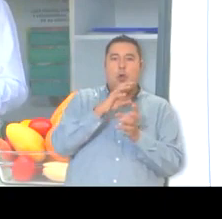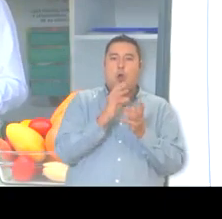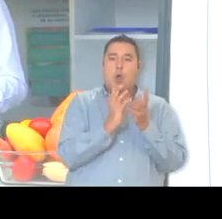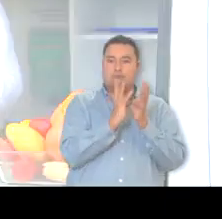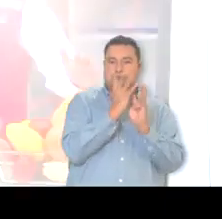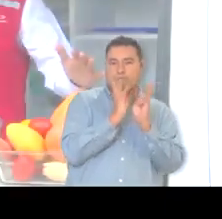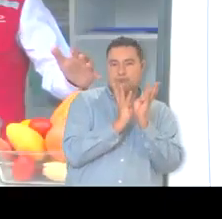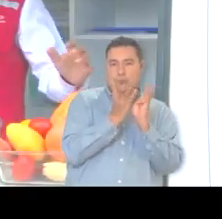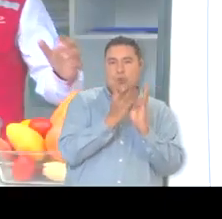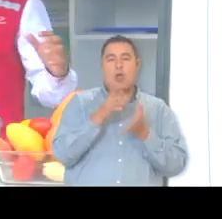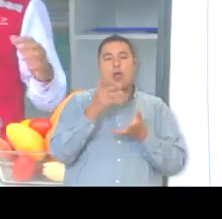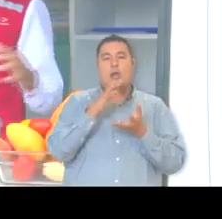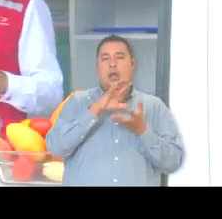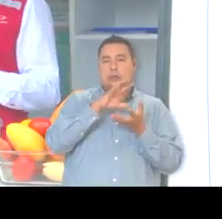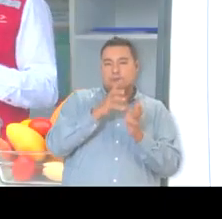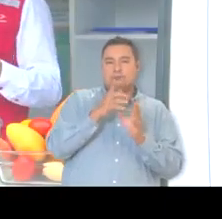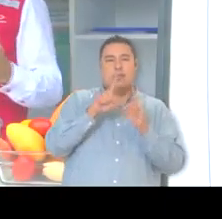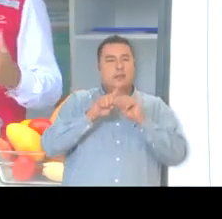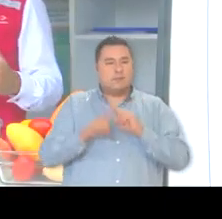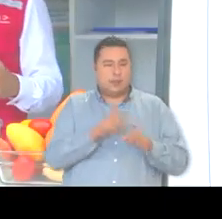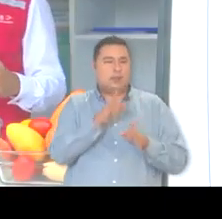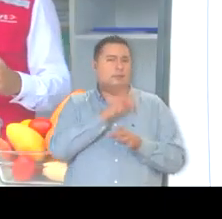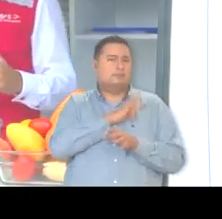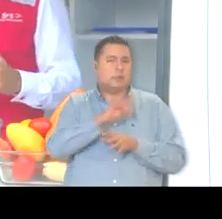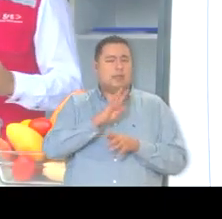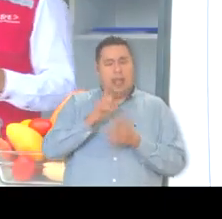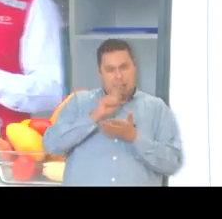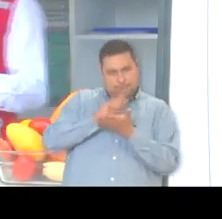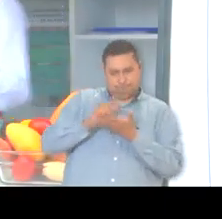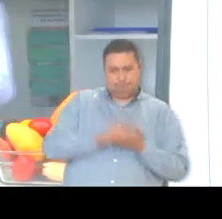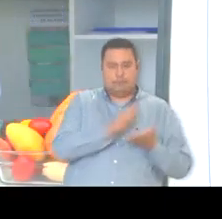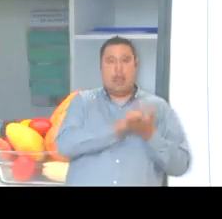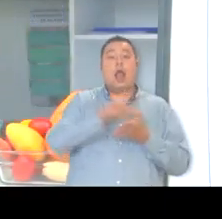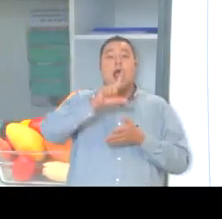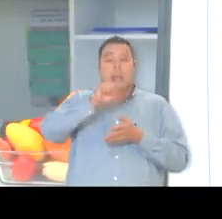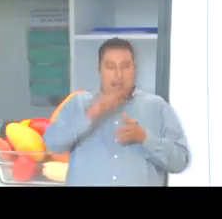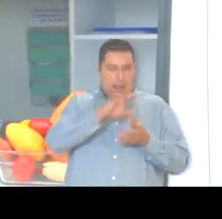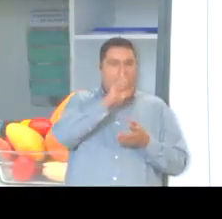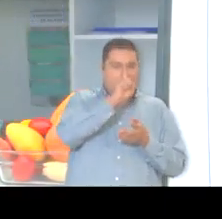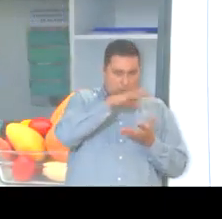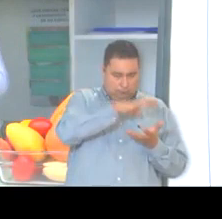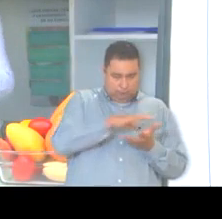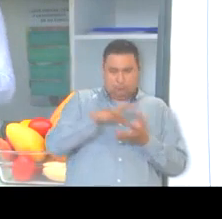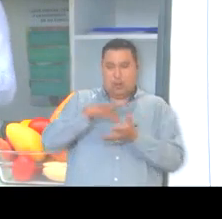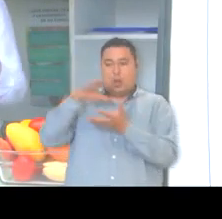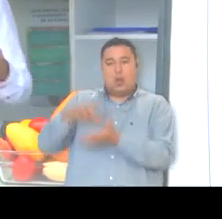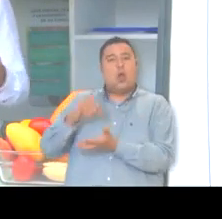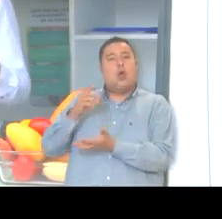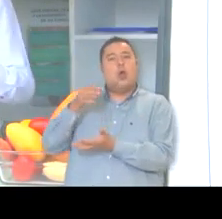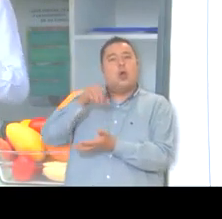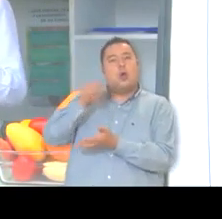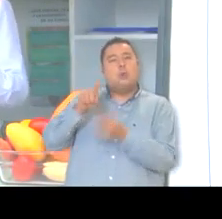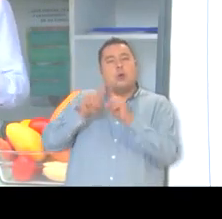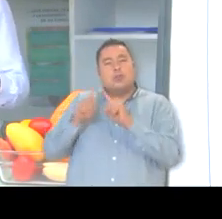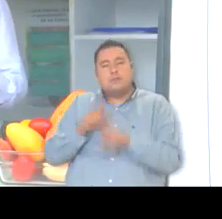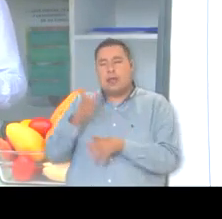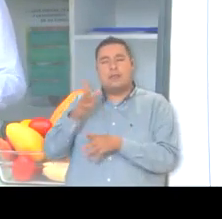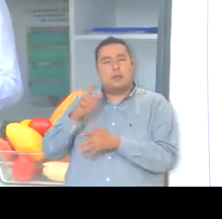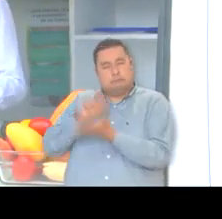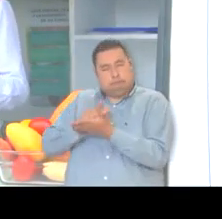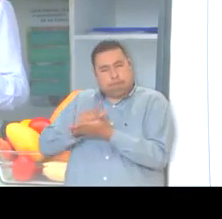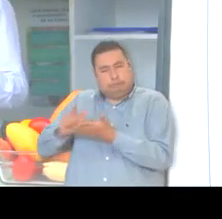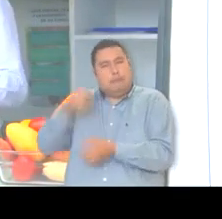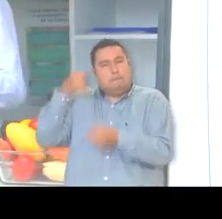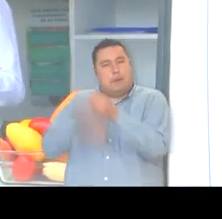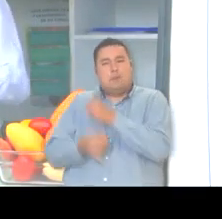por hoja. Después de lavar las frutas vamos ahora sí a iniciar con el proceso de desinfección. Existen diferentes tipos de desinfectantes,